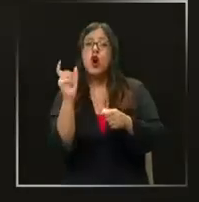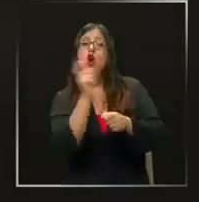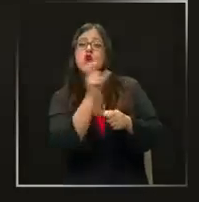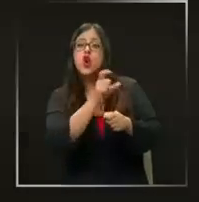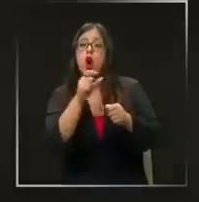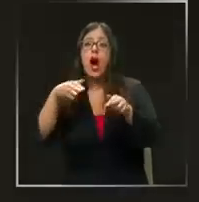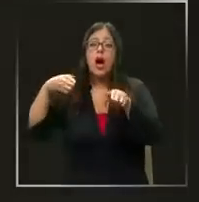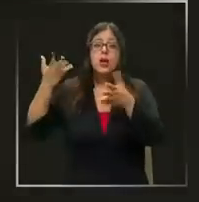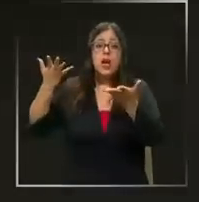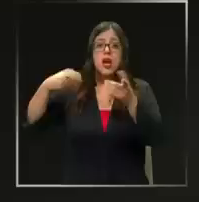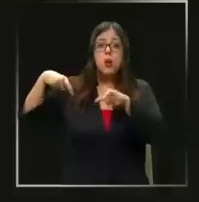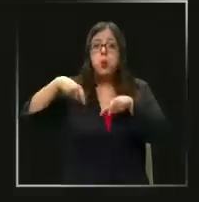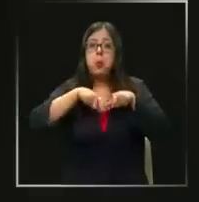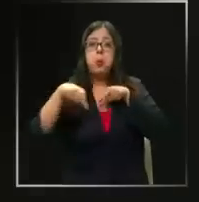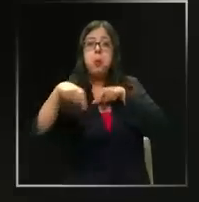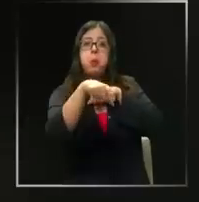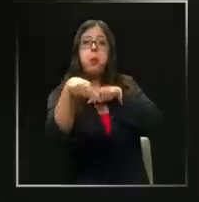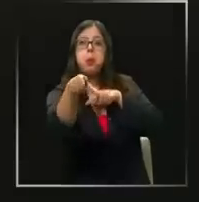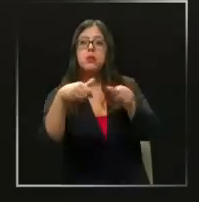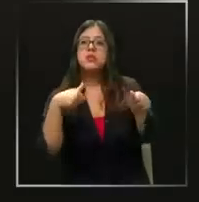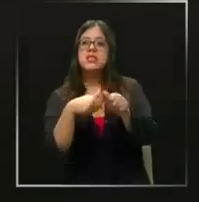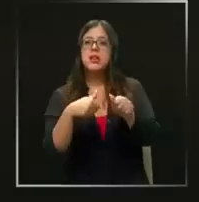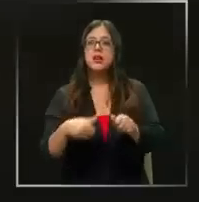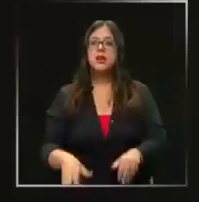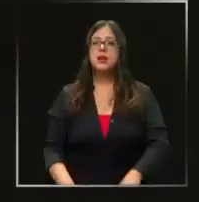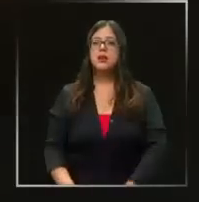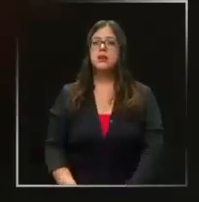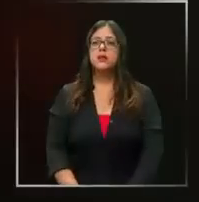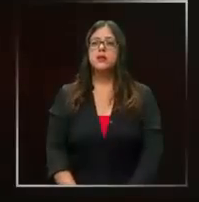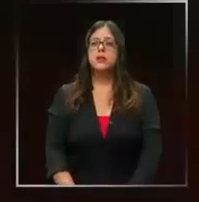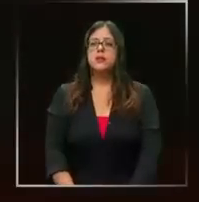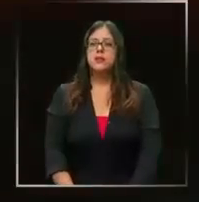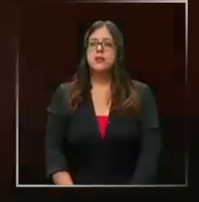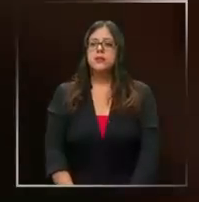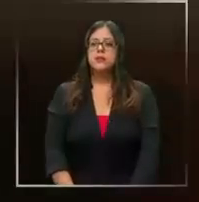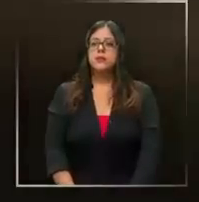los vehículos y pasar frente y cerca de ellos.